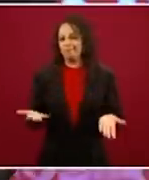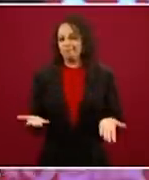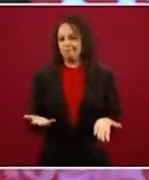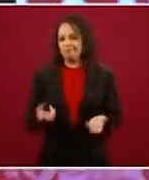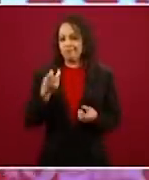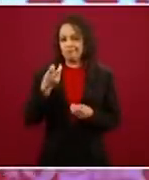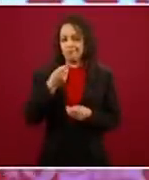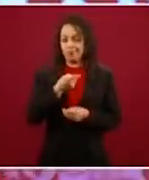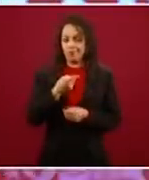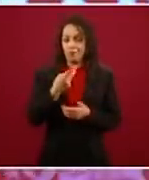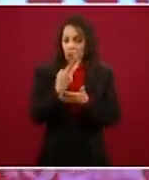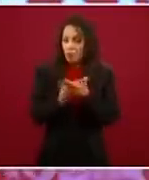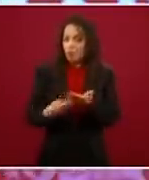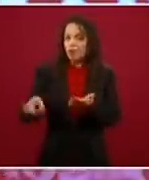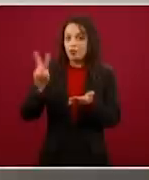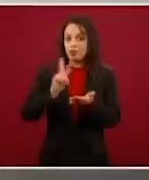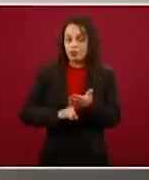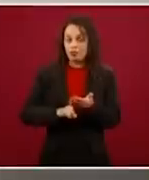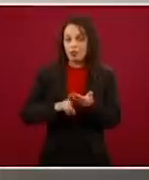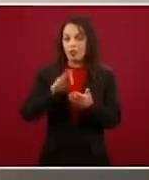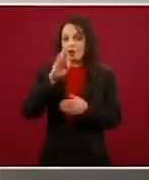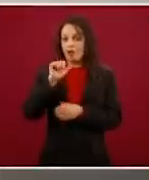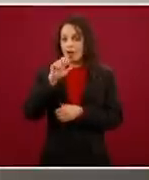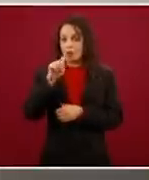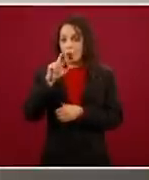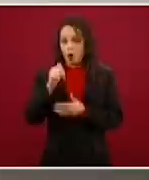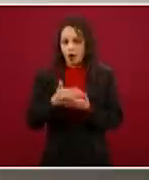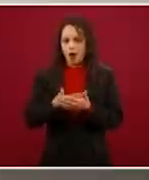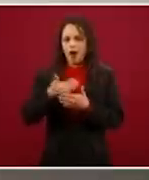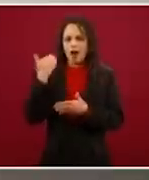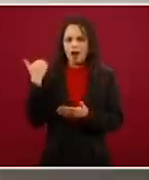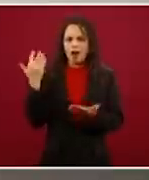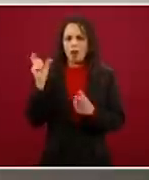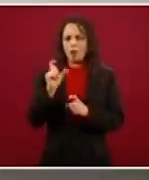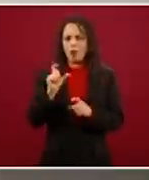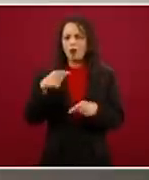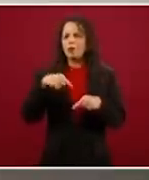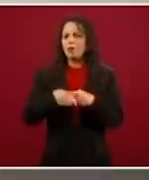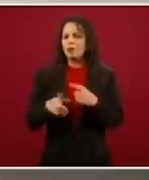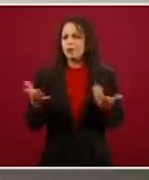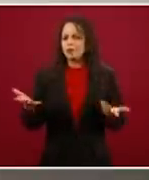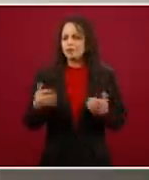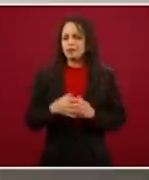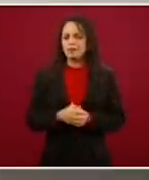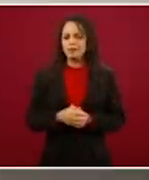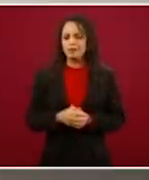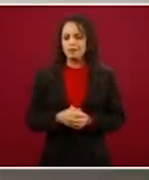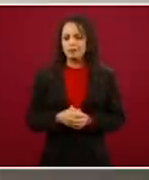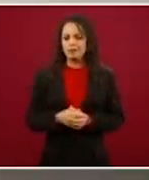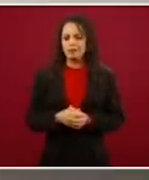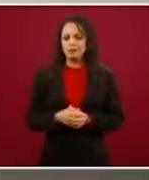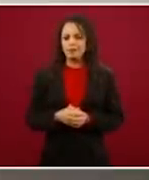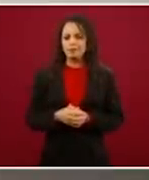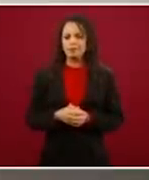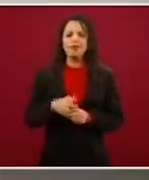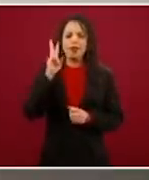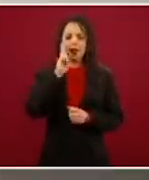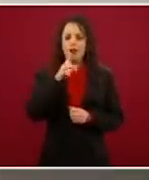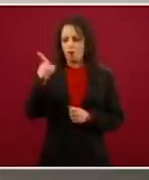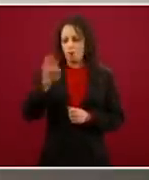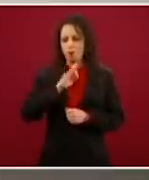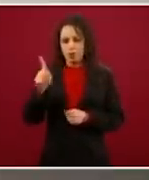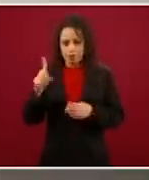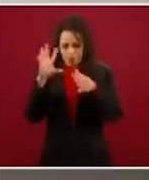doble facturación? Hay un caso, no sé si lo puedes explicar,